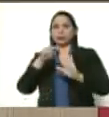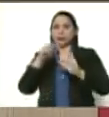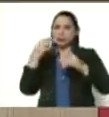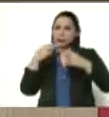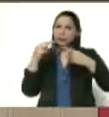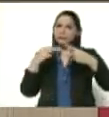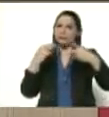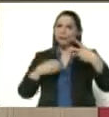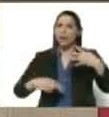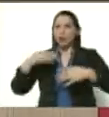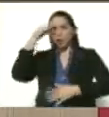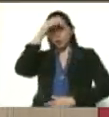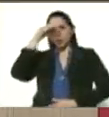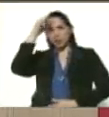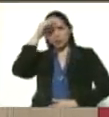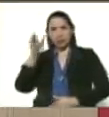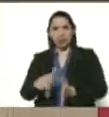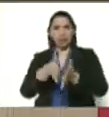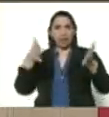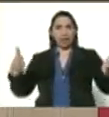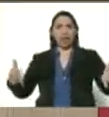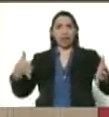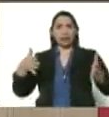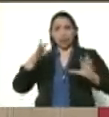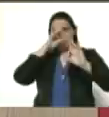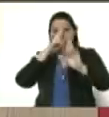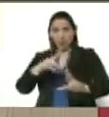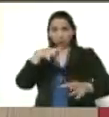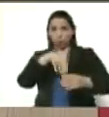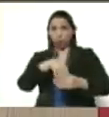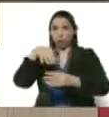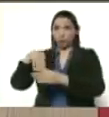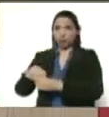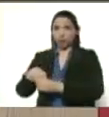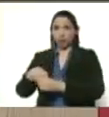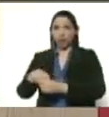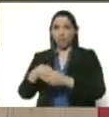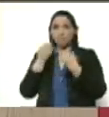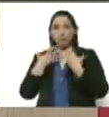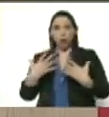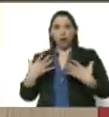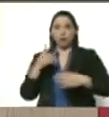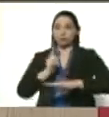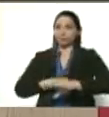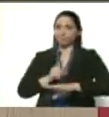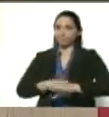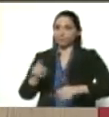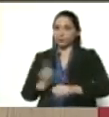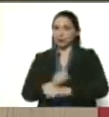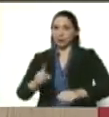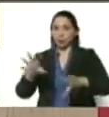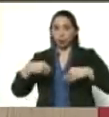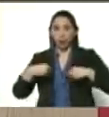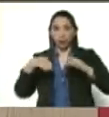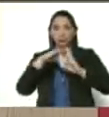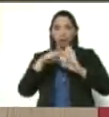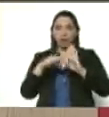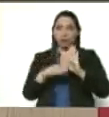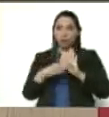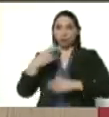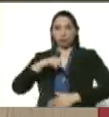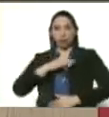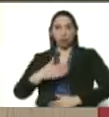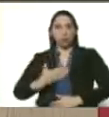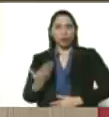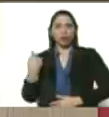conciencia extraordinario para el cumplimiento de la cuarentena, bueno, en el momento oportuno que se tomaron las medidas, hemos